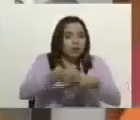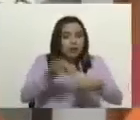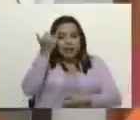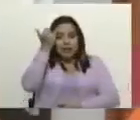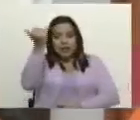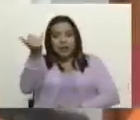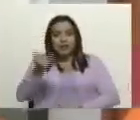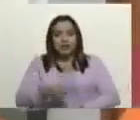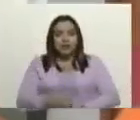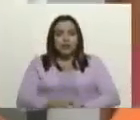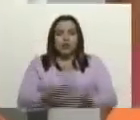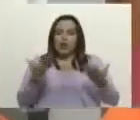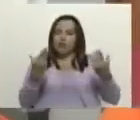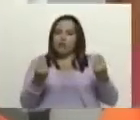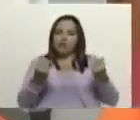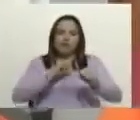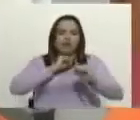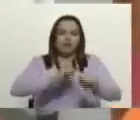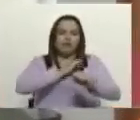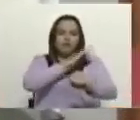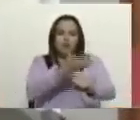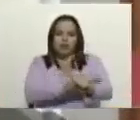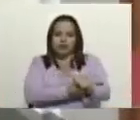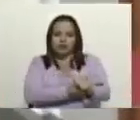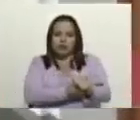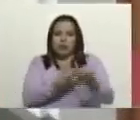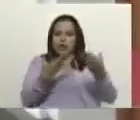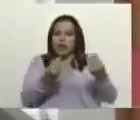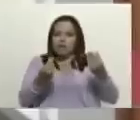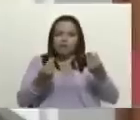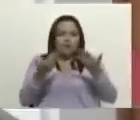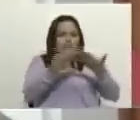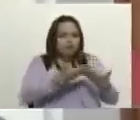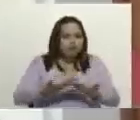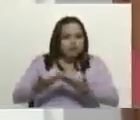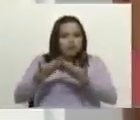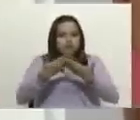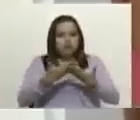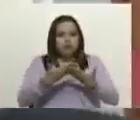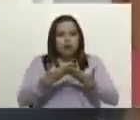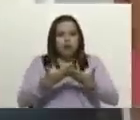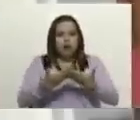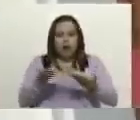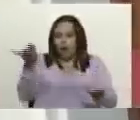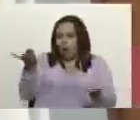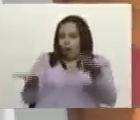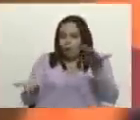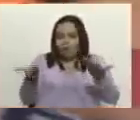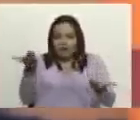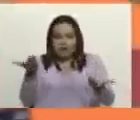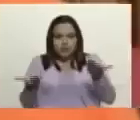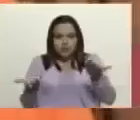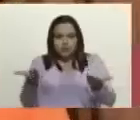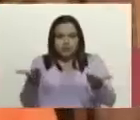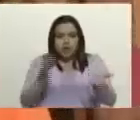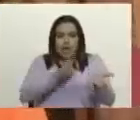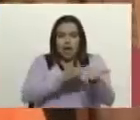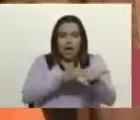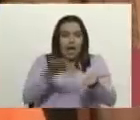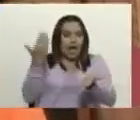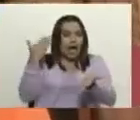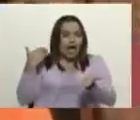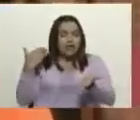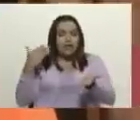con mucha valentía y con mucho estudio, la comparación con la corrupción de